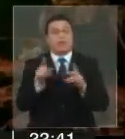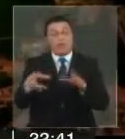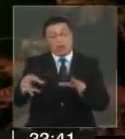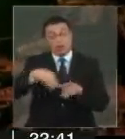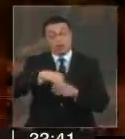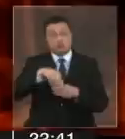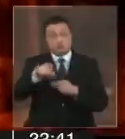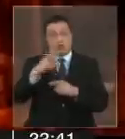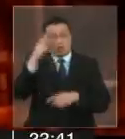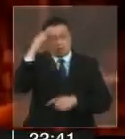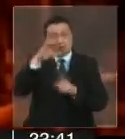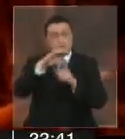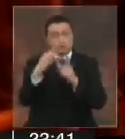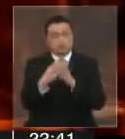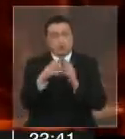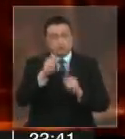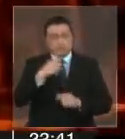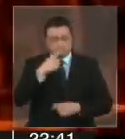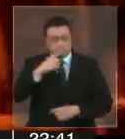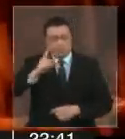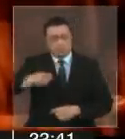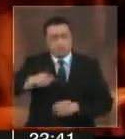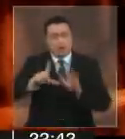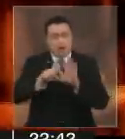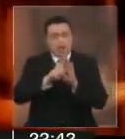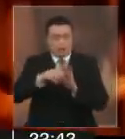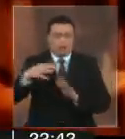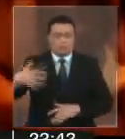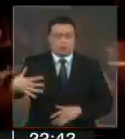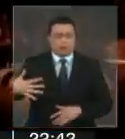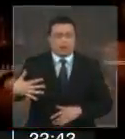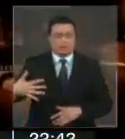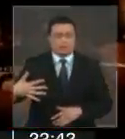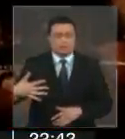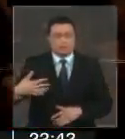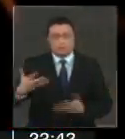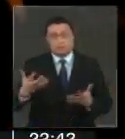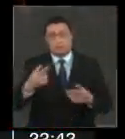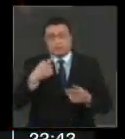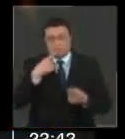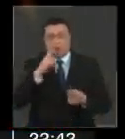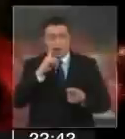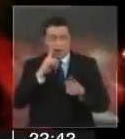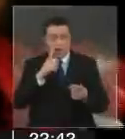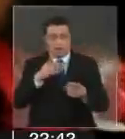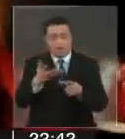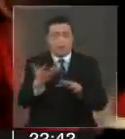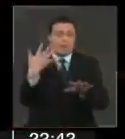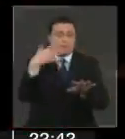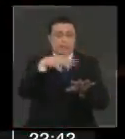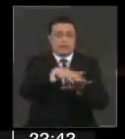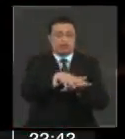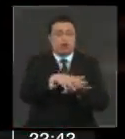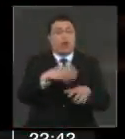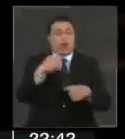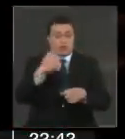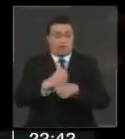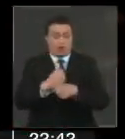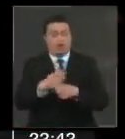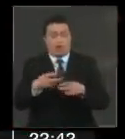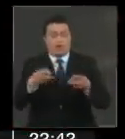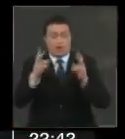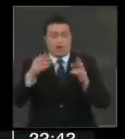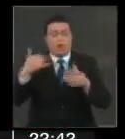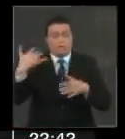cultura. Tú puedes dictar leyes, muy importante. Puedes que haya integración laboral, súper